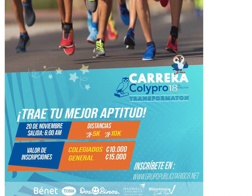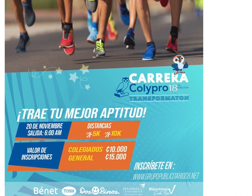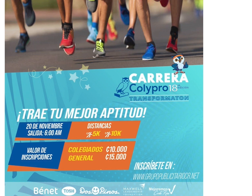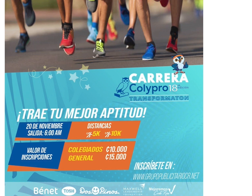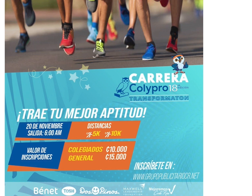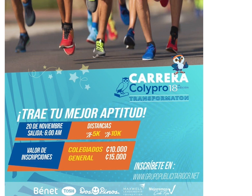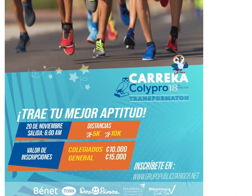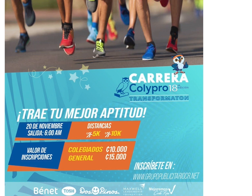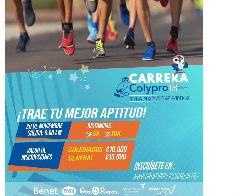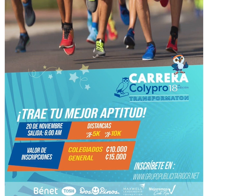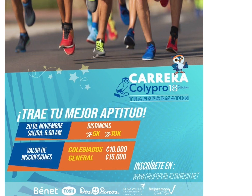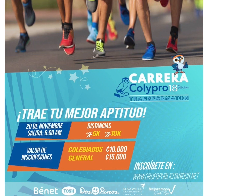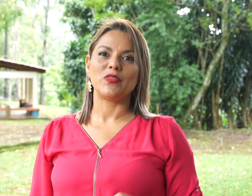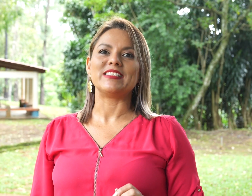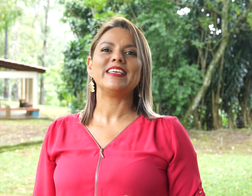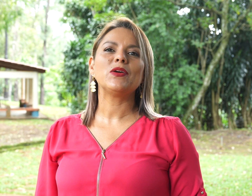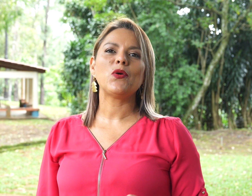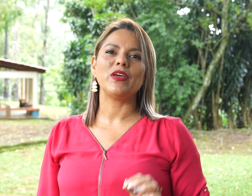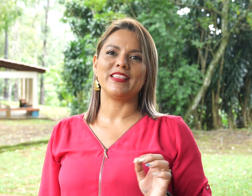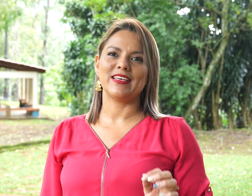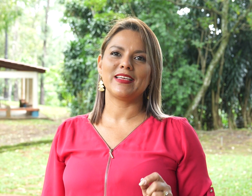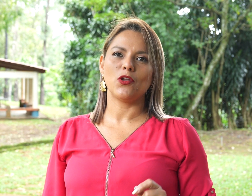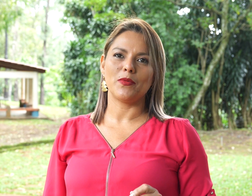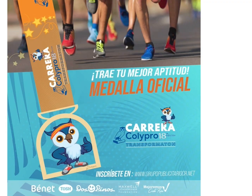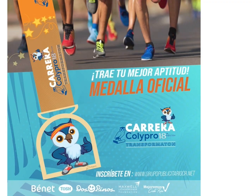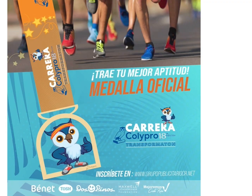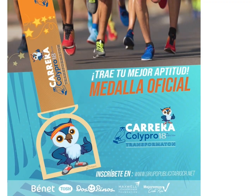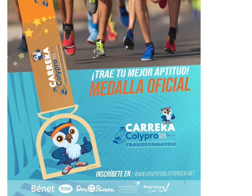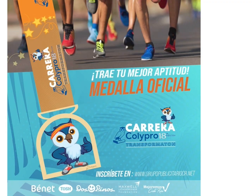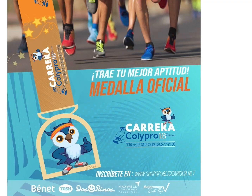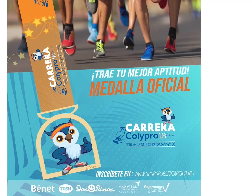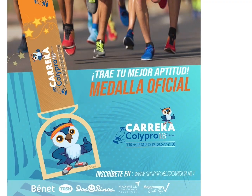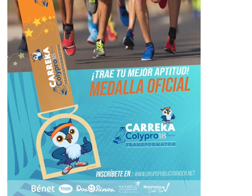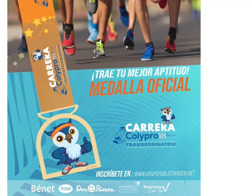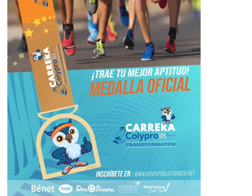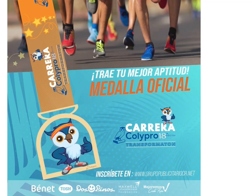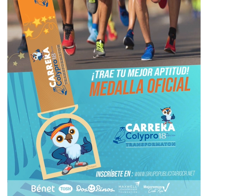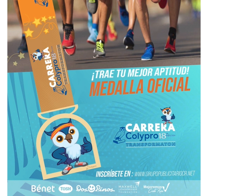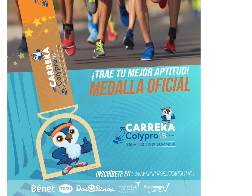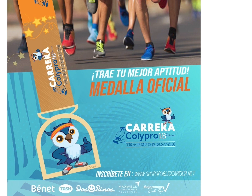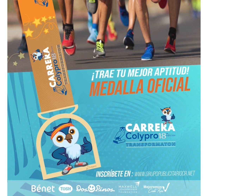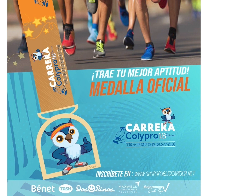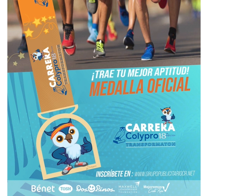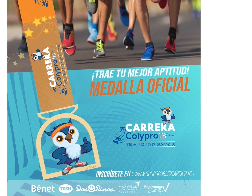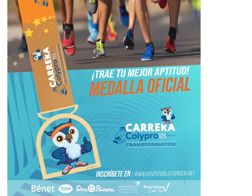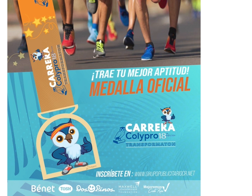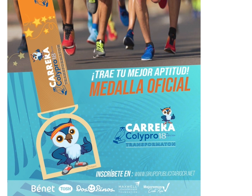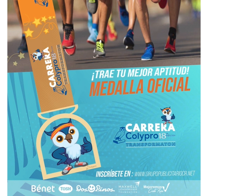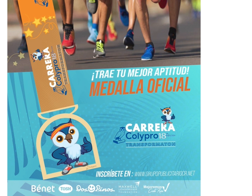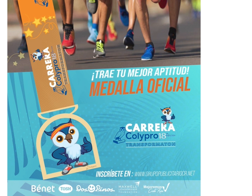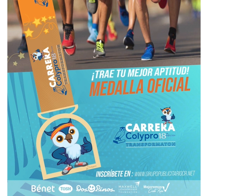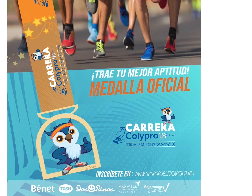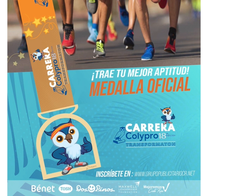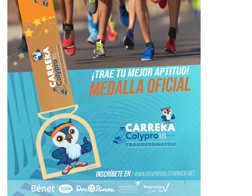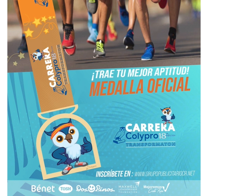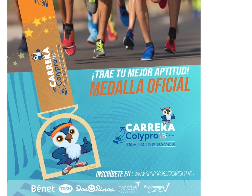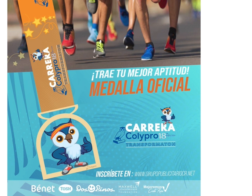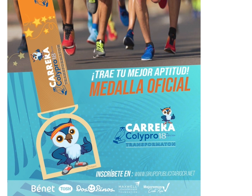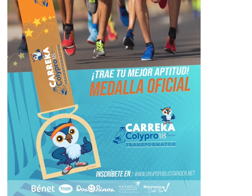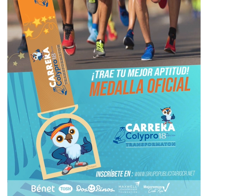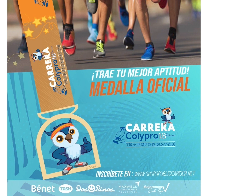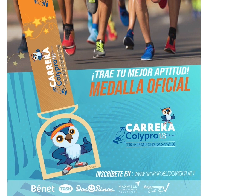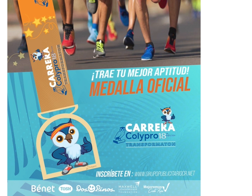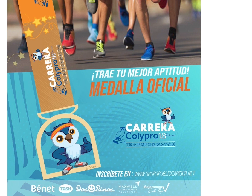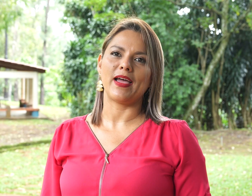tendremos la carrera de colipro de 5 y 10 kilómetros. La salida será a las 6 de la mañana en el Centro de Recreo de